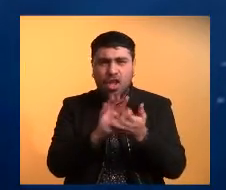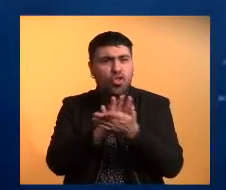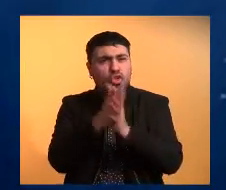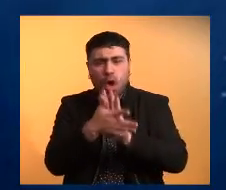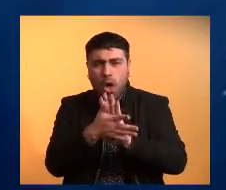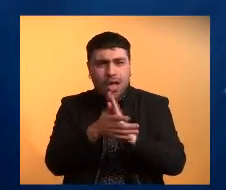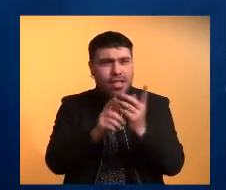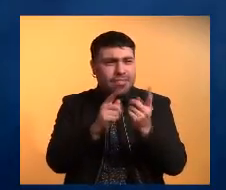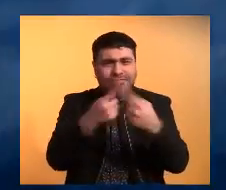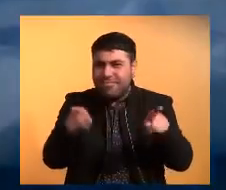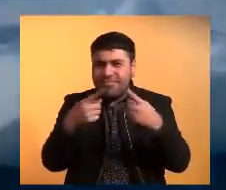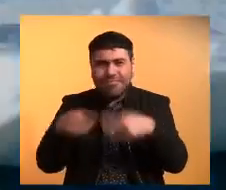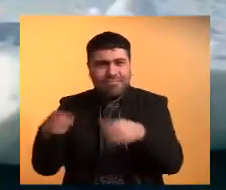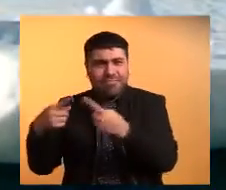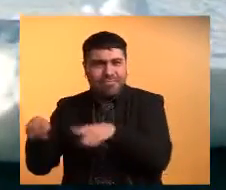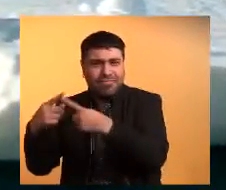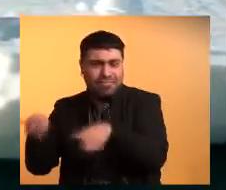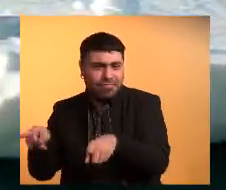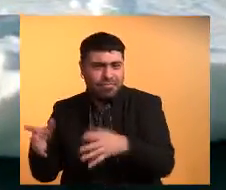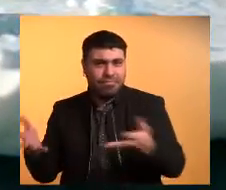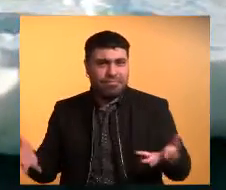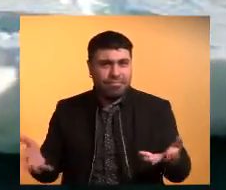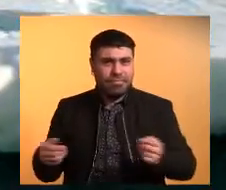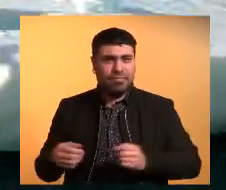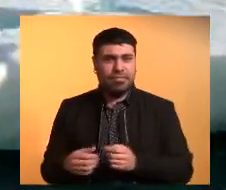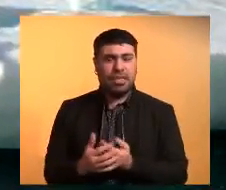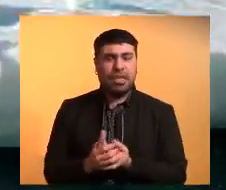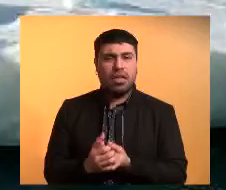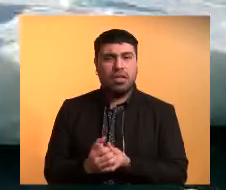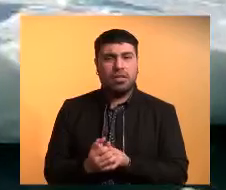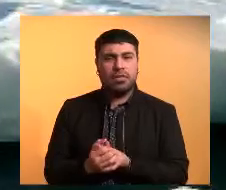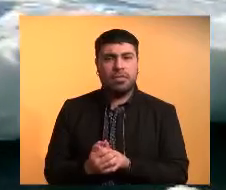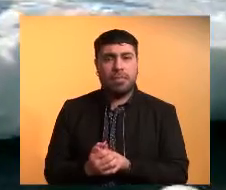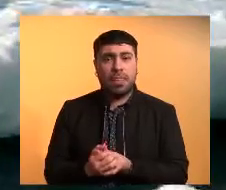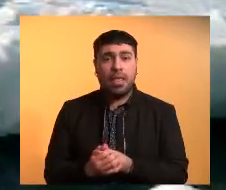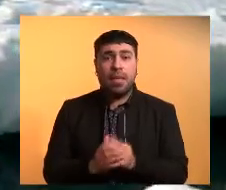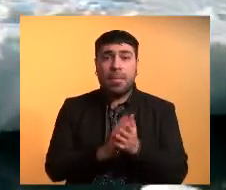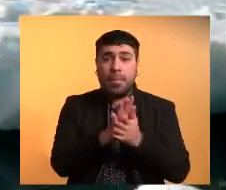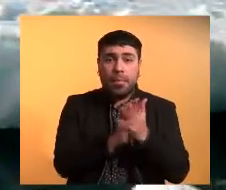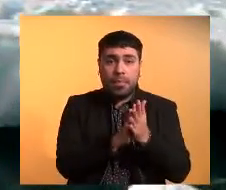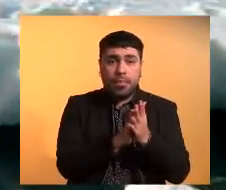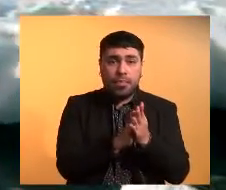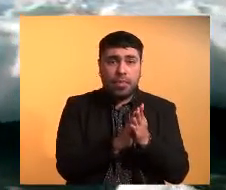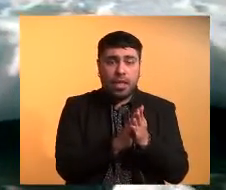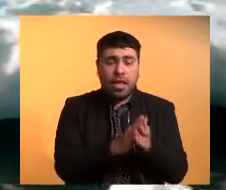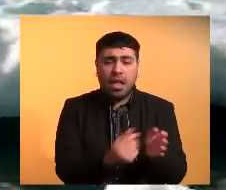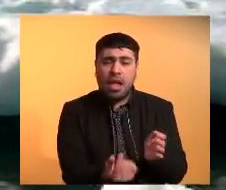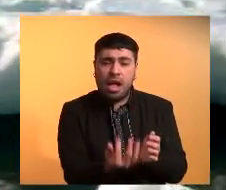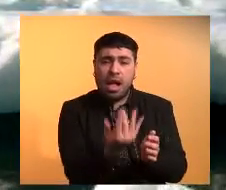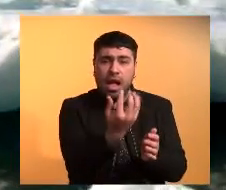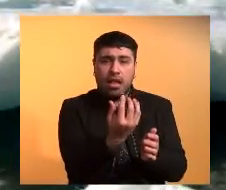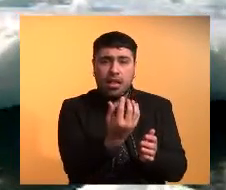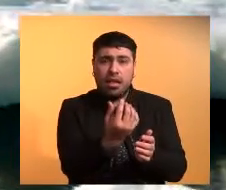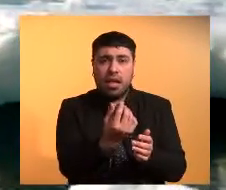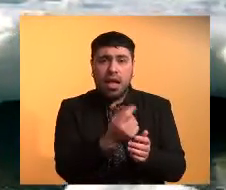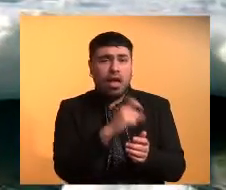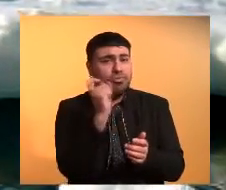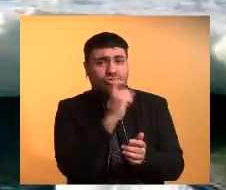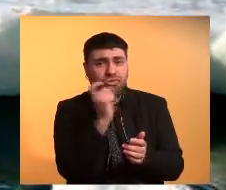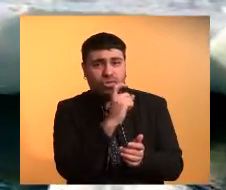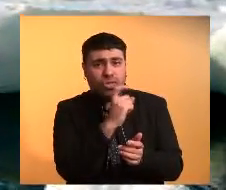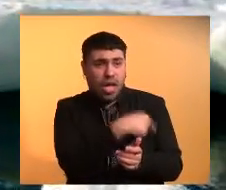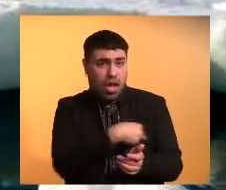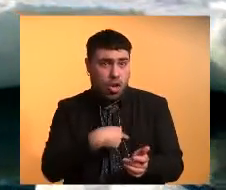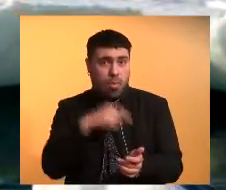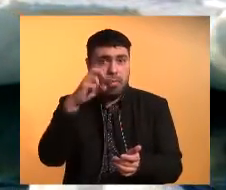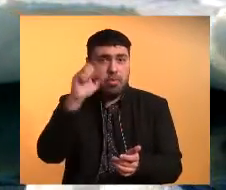estrategias. Algunas de ellas, por ejemplo, están relacionadas con algunas algas rojas. Palmaria, por ejemplo, Palmaria es una alga roja